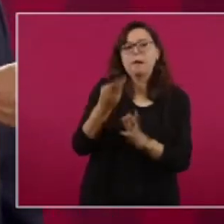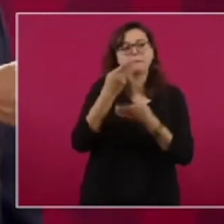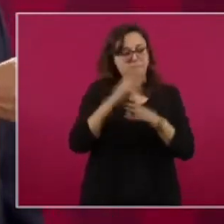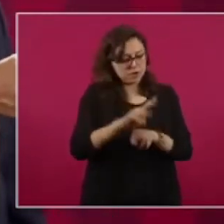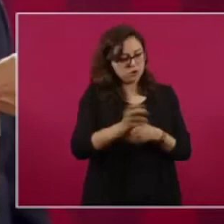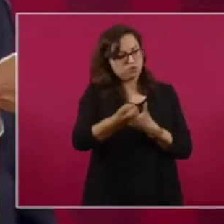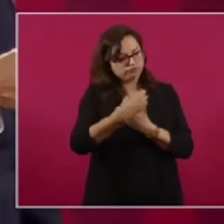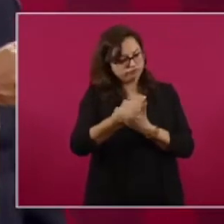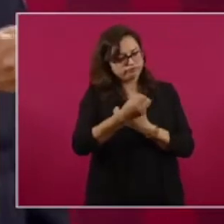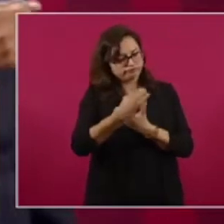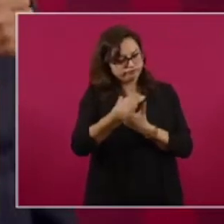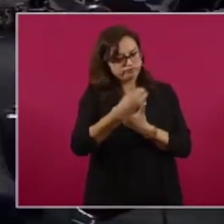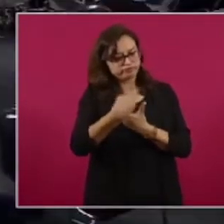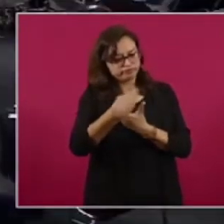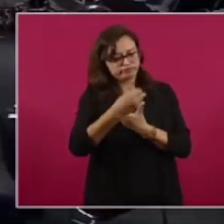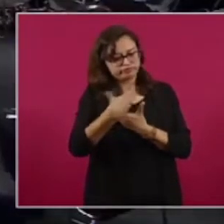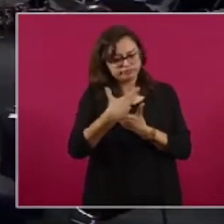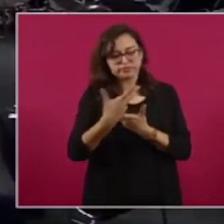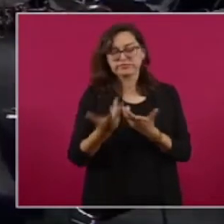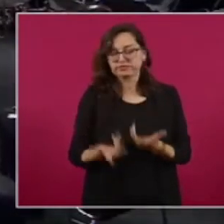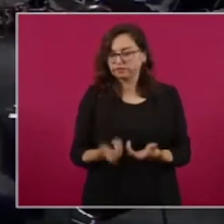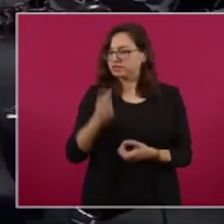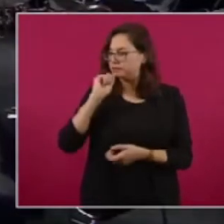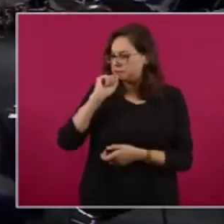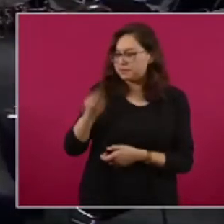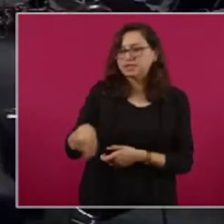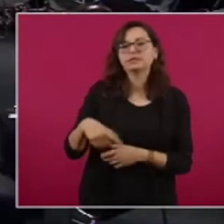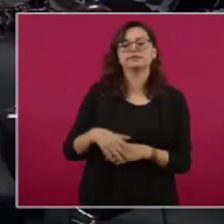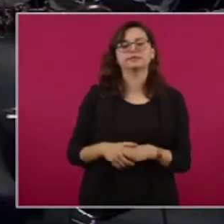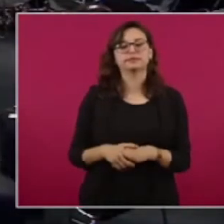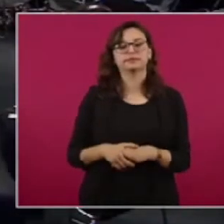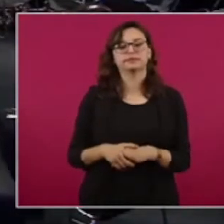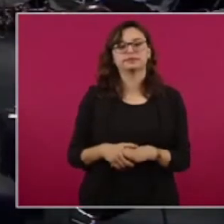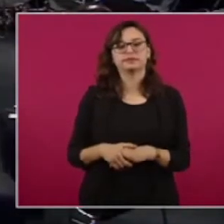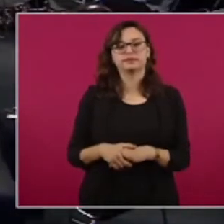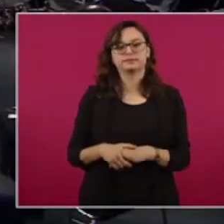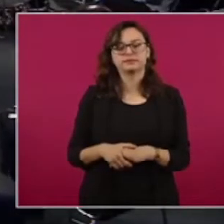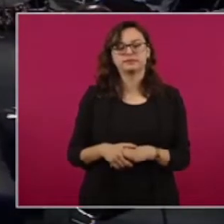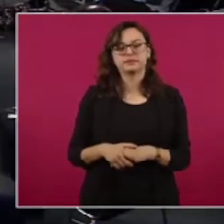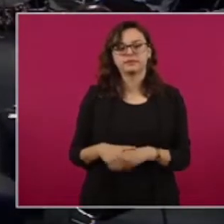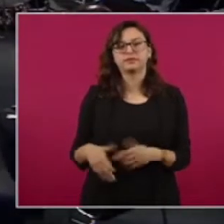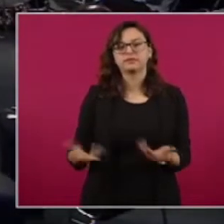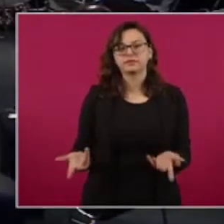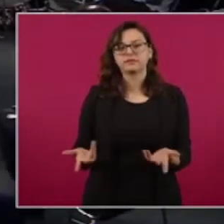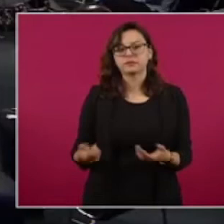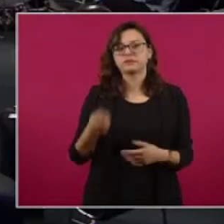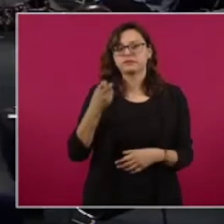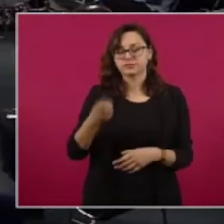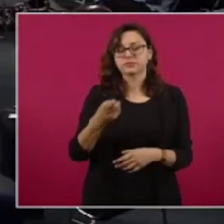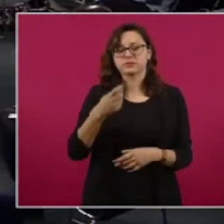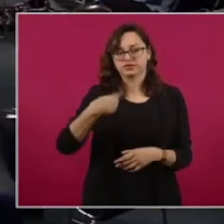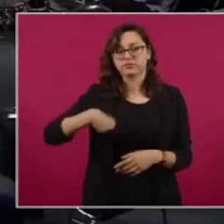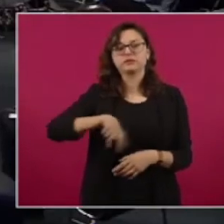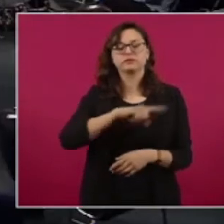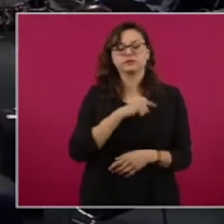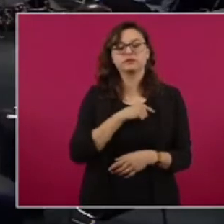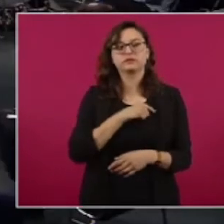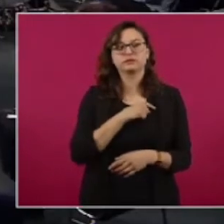programa Producción para el Bienestar o Sembrando Vida cobre ahí. Y ya estamos dispersando